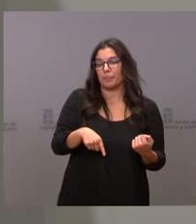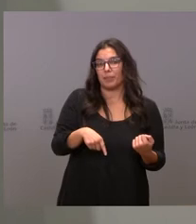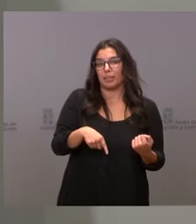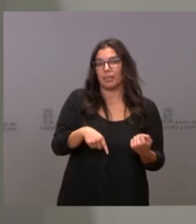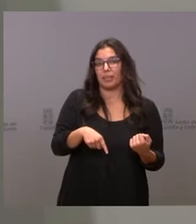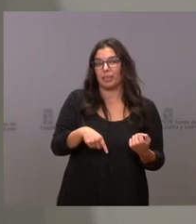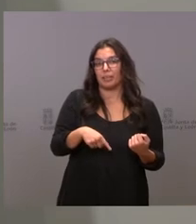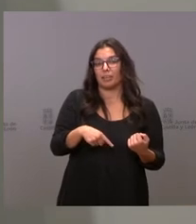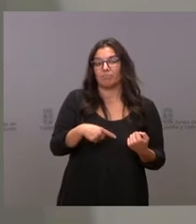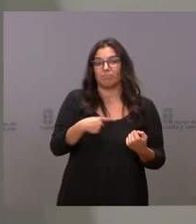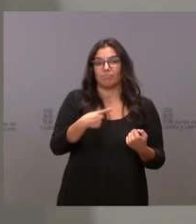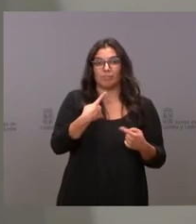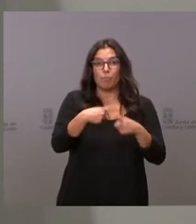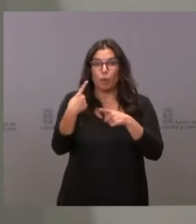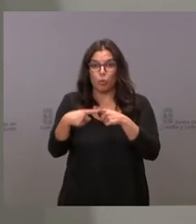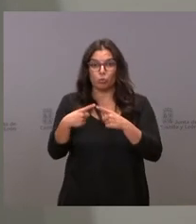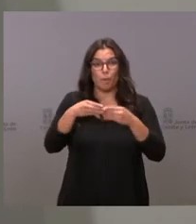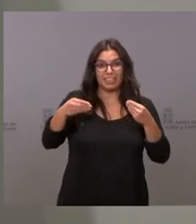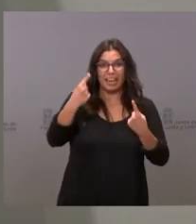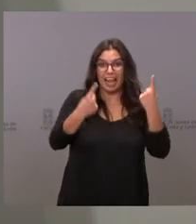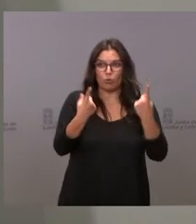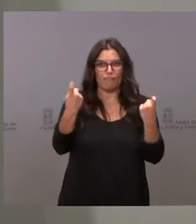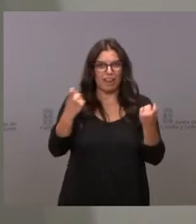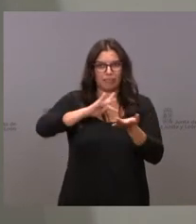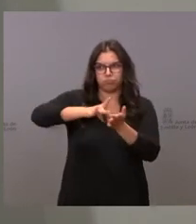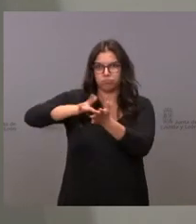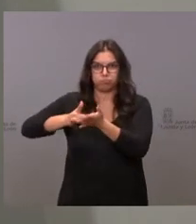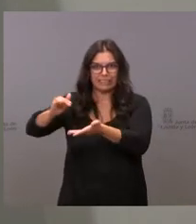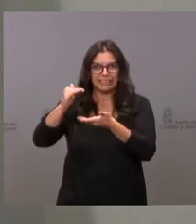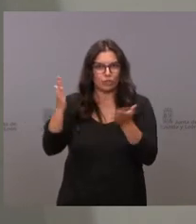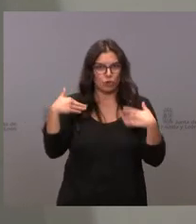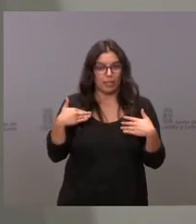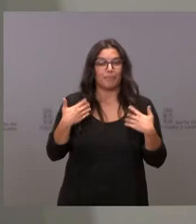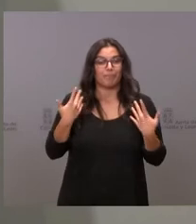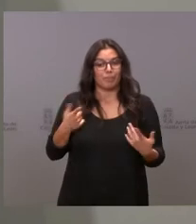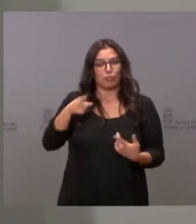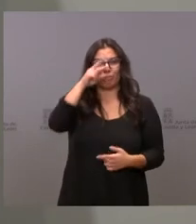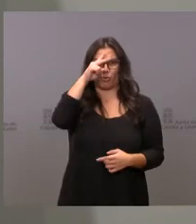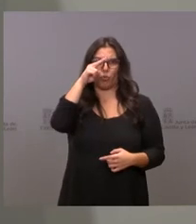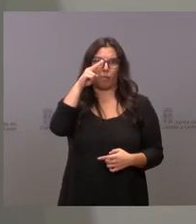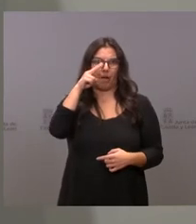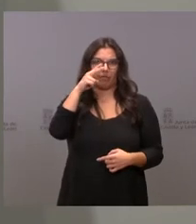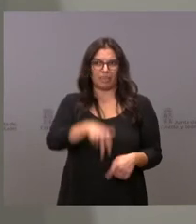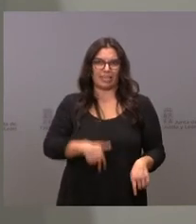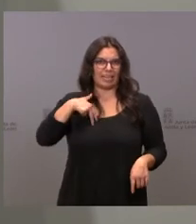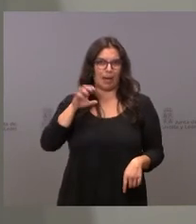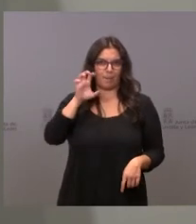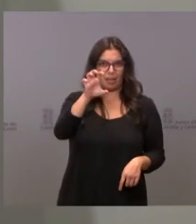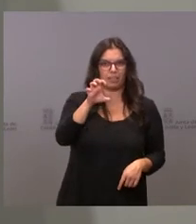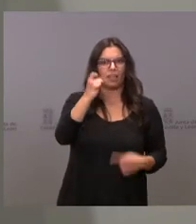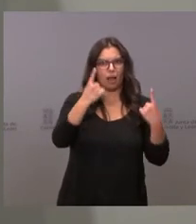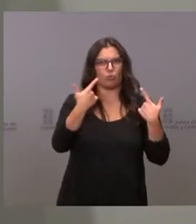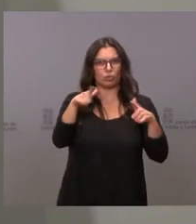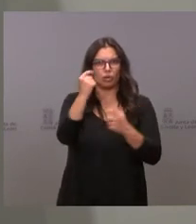de suministro de materiales. Eso está preocupando al conjunto del país, a los sectores